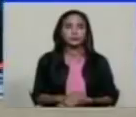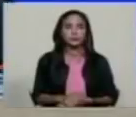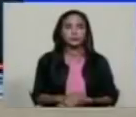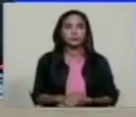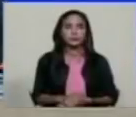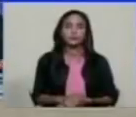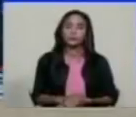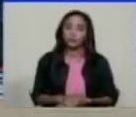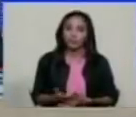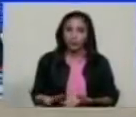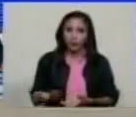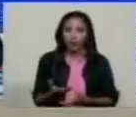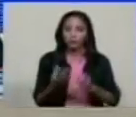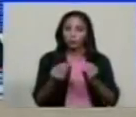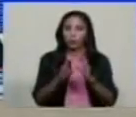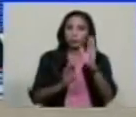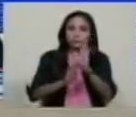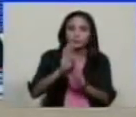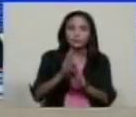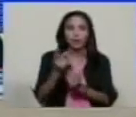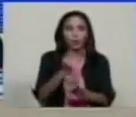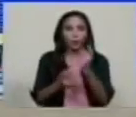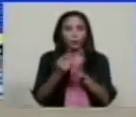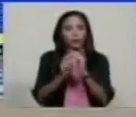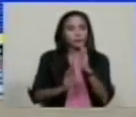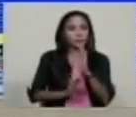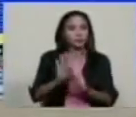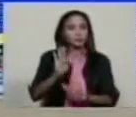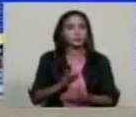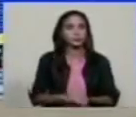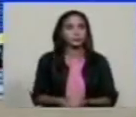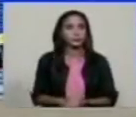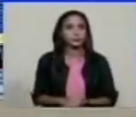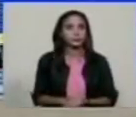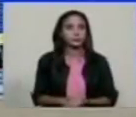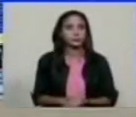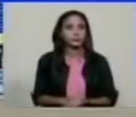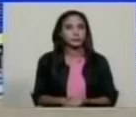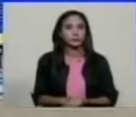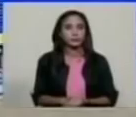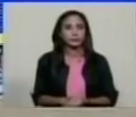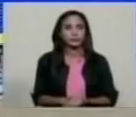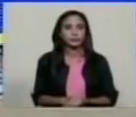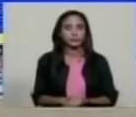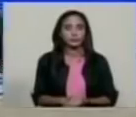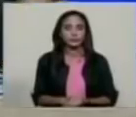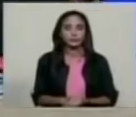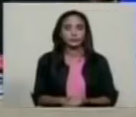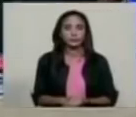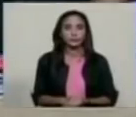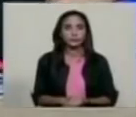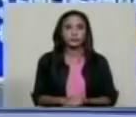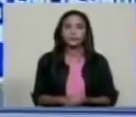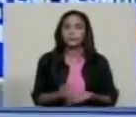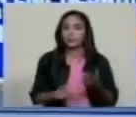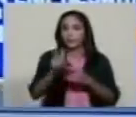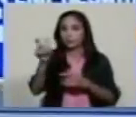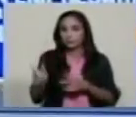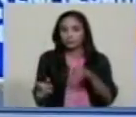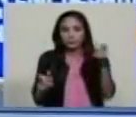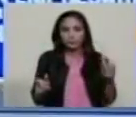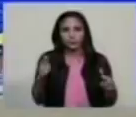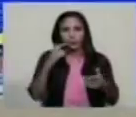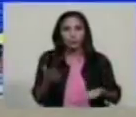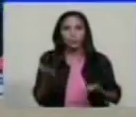Y desarrollar una poderosa economía, compañera vicepresidenta, compañero vicepresidente